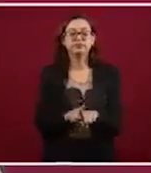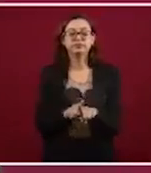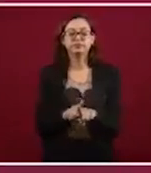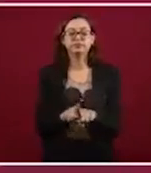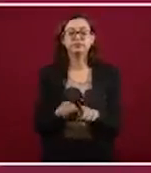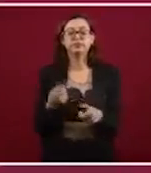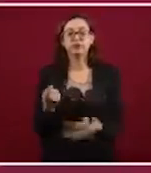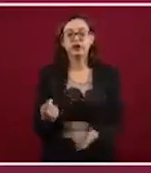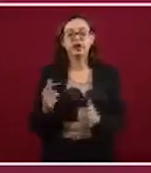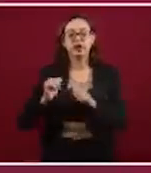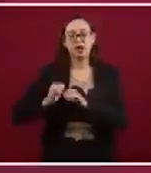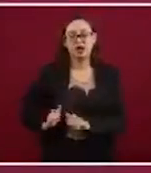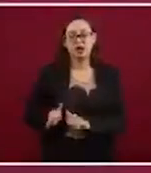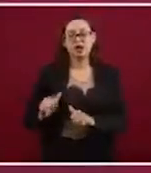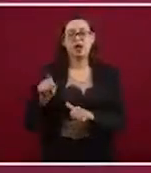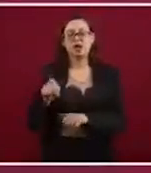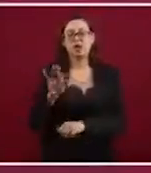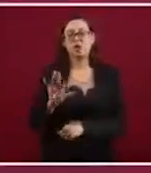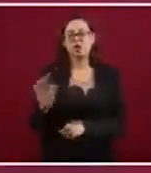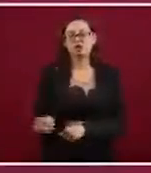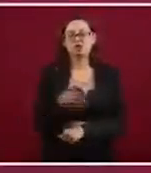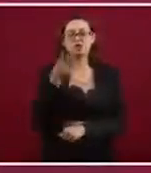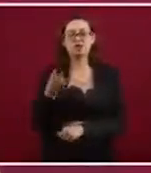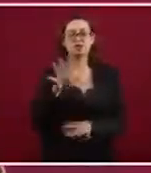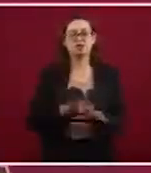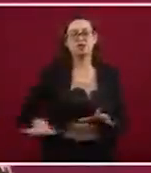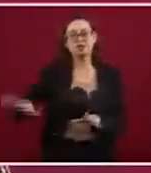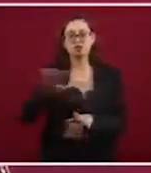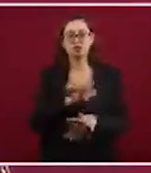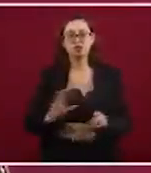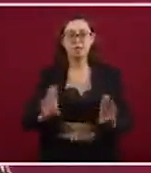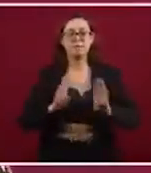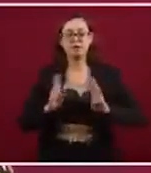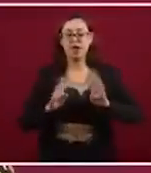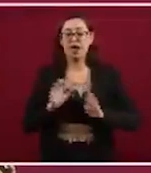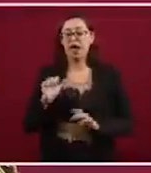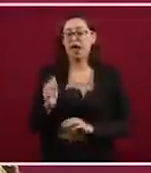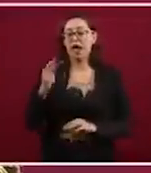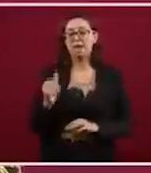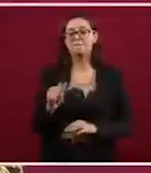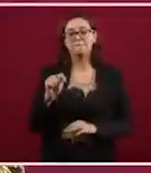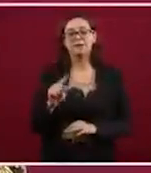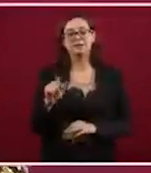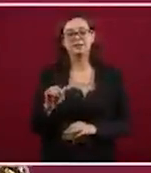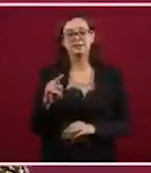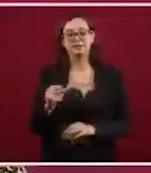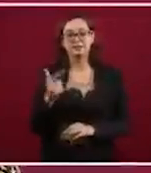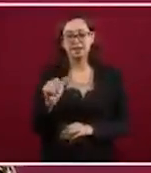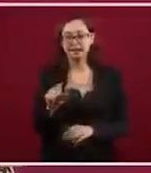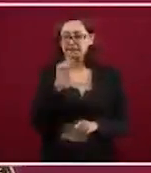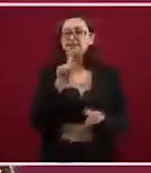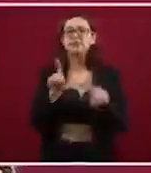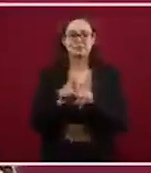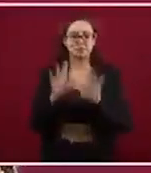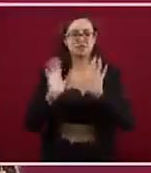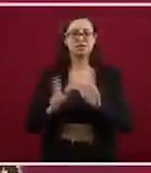mando de la 43 zona militar que está en Apatzingán está también en el área